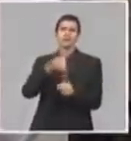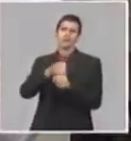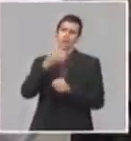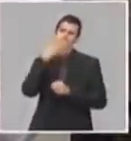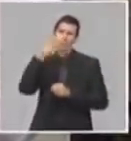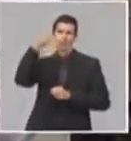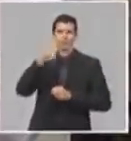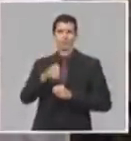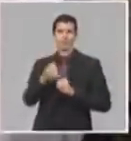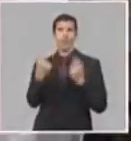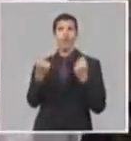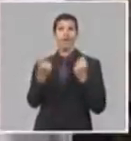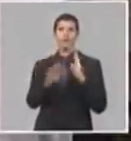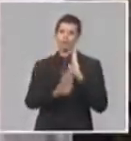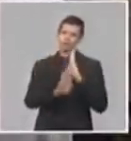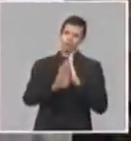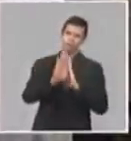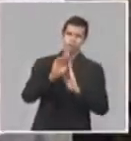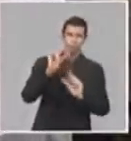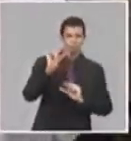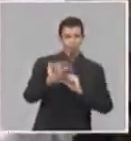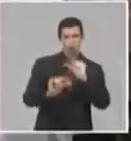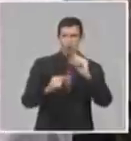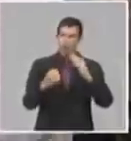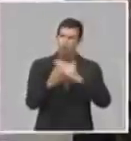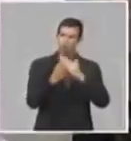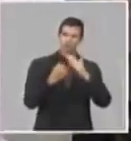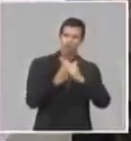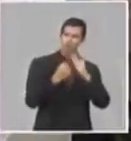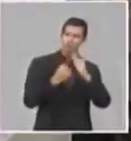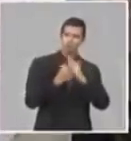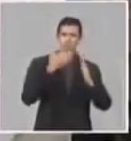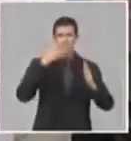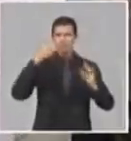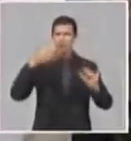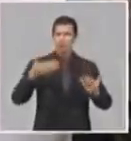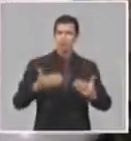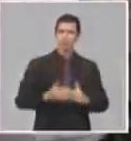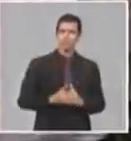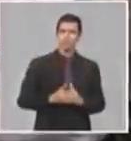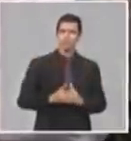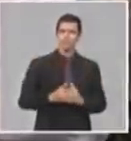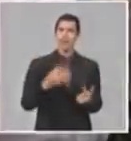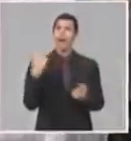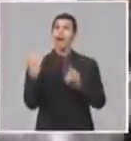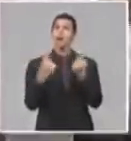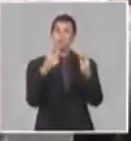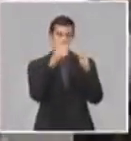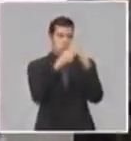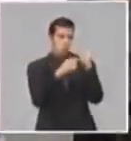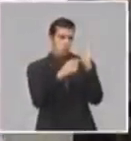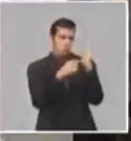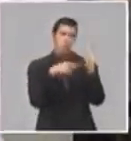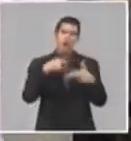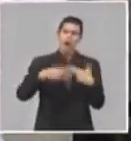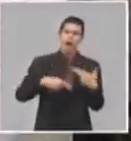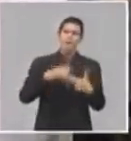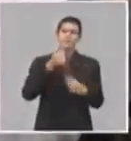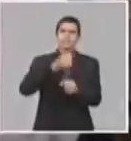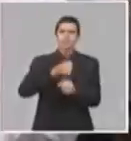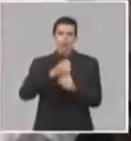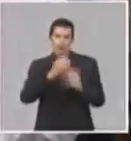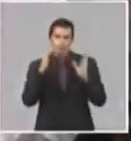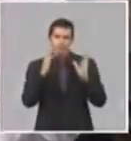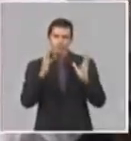una continuidad en las medidas. Nosotros hemos hablado solo de algunas que se van a implementar en un más corto plazo. En la misma medida que vayamos avanzando